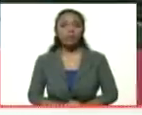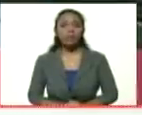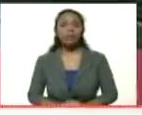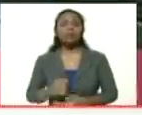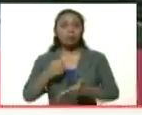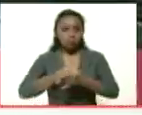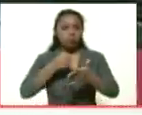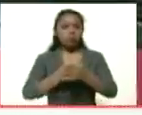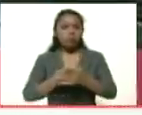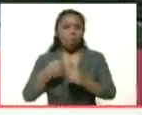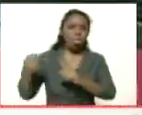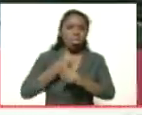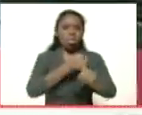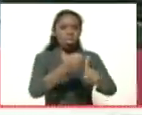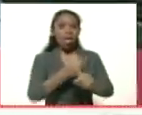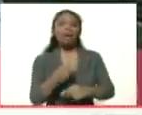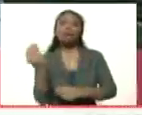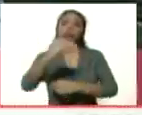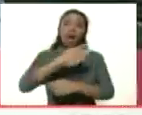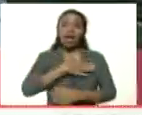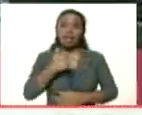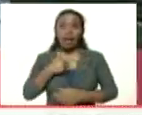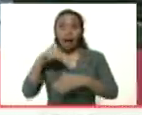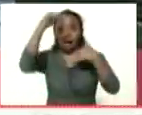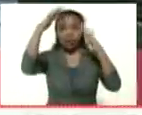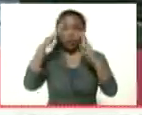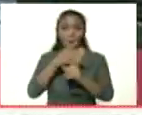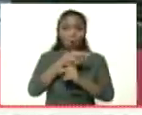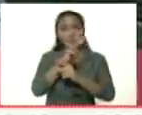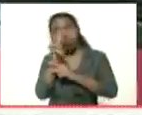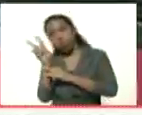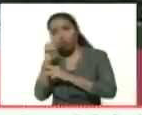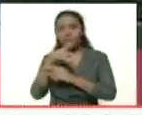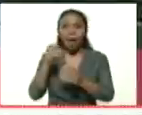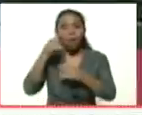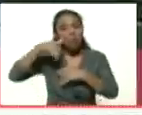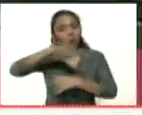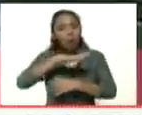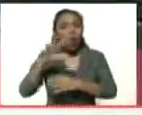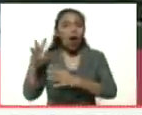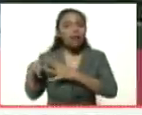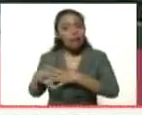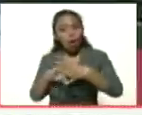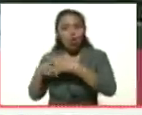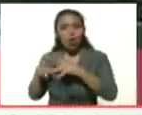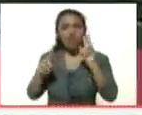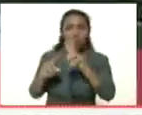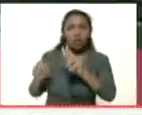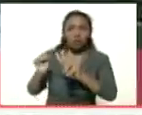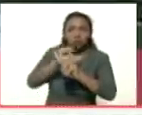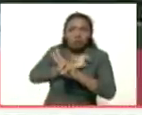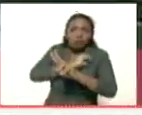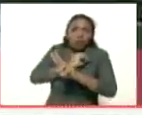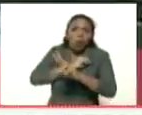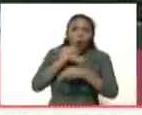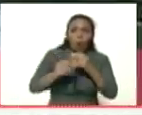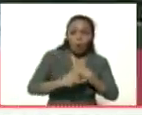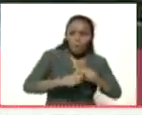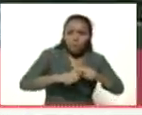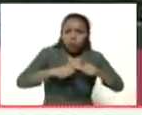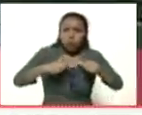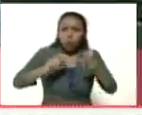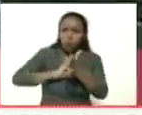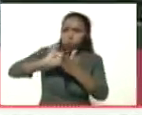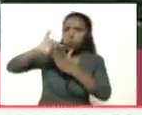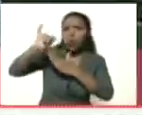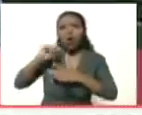en la agresión y además intentan desviar la atención del pueblo estadounidense, que está viendo con pavor cómo incrementan de manera